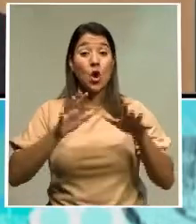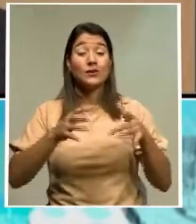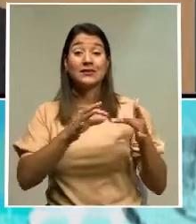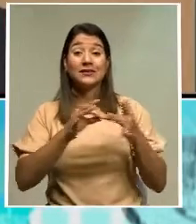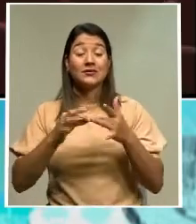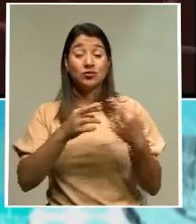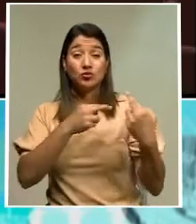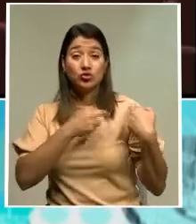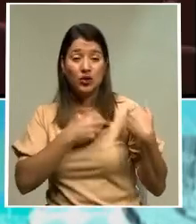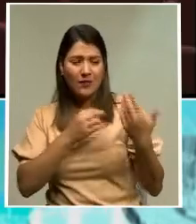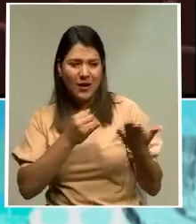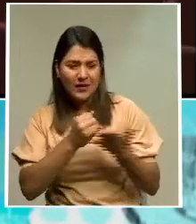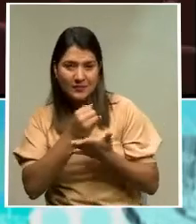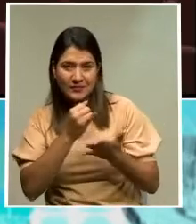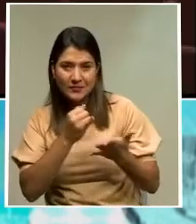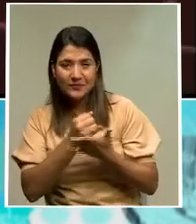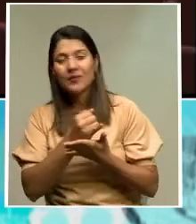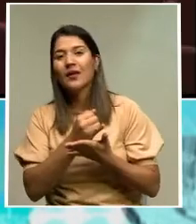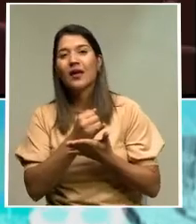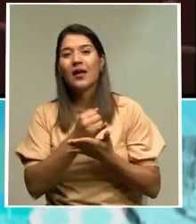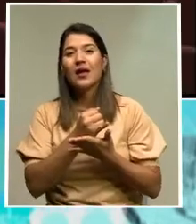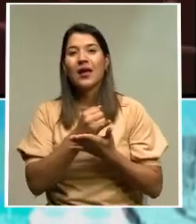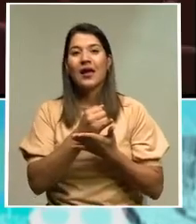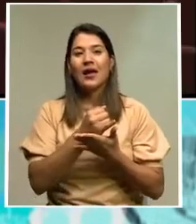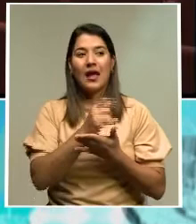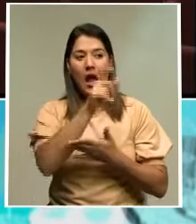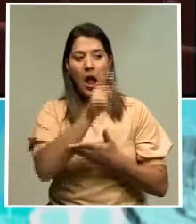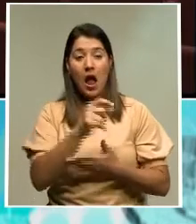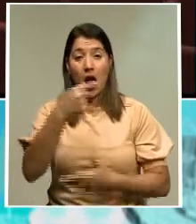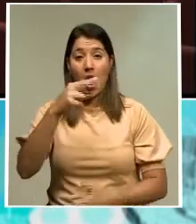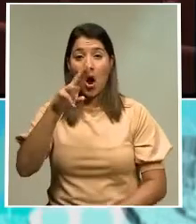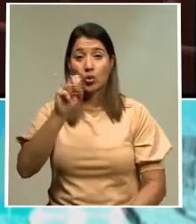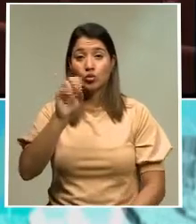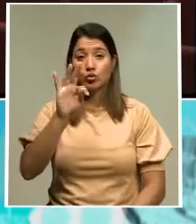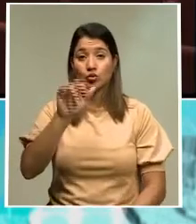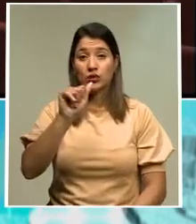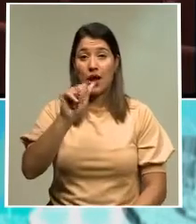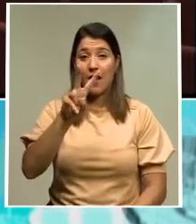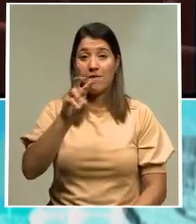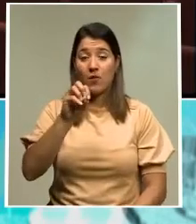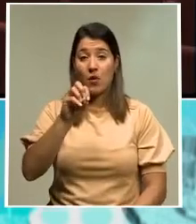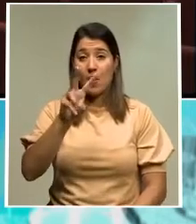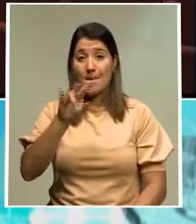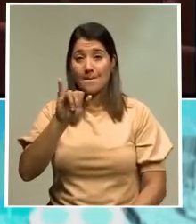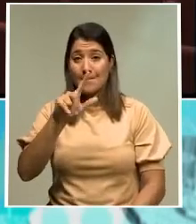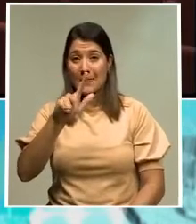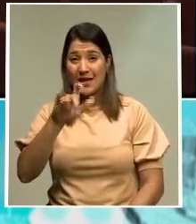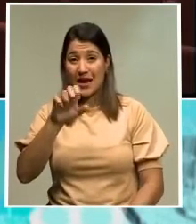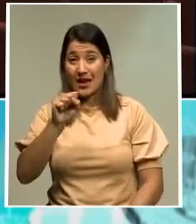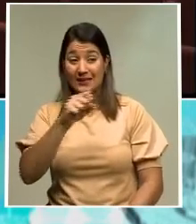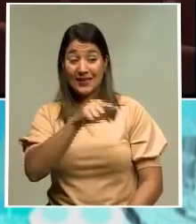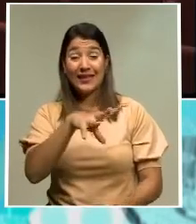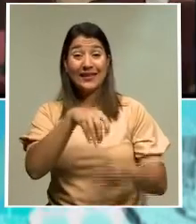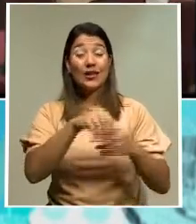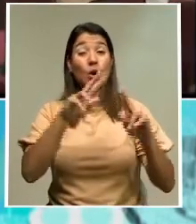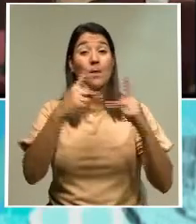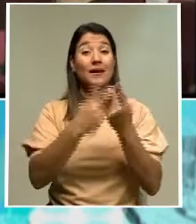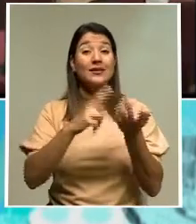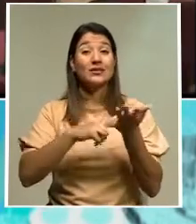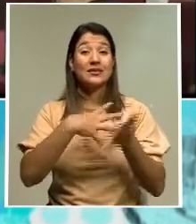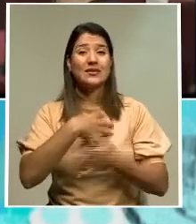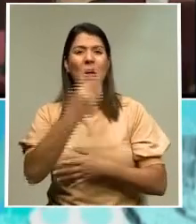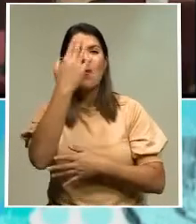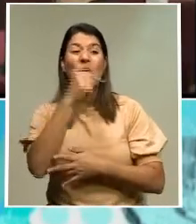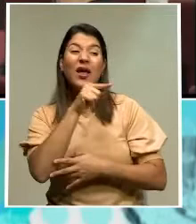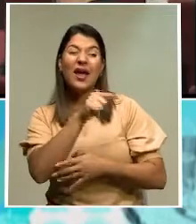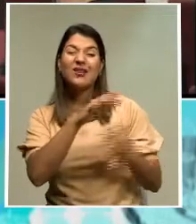Liberación Nacional, Gustavo Viales, que pues se ha visto en un escándalo durante estos últimos días,